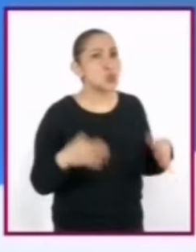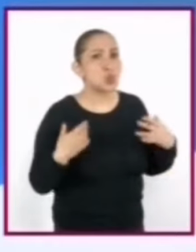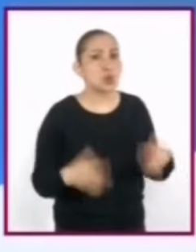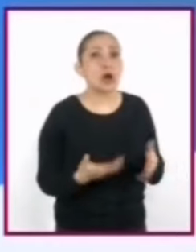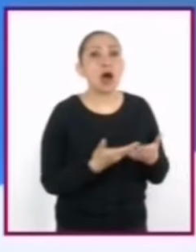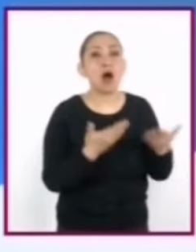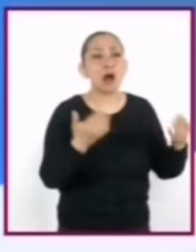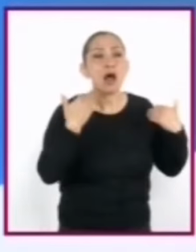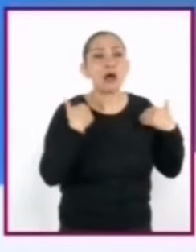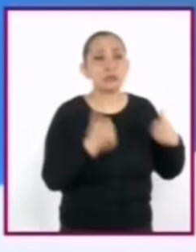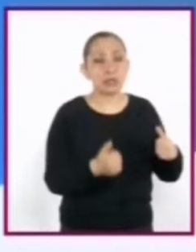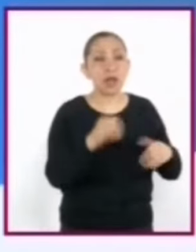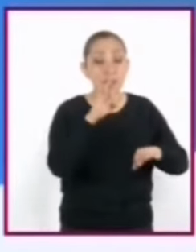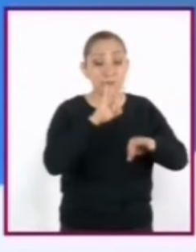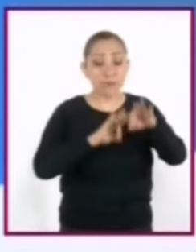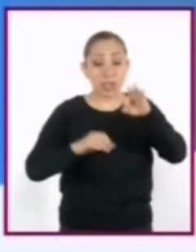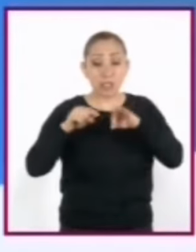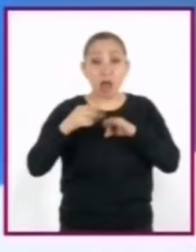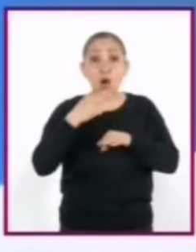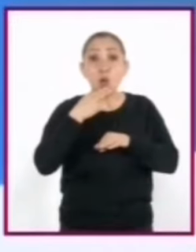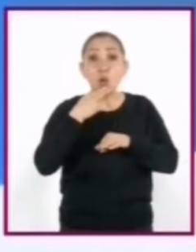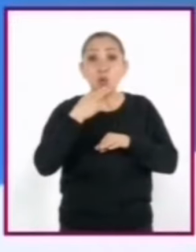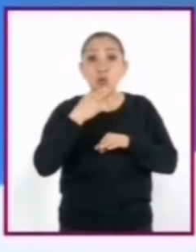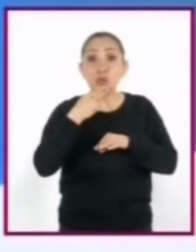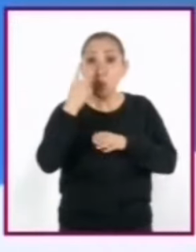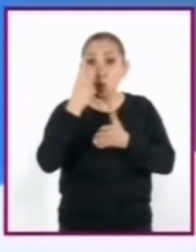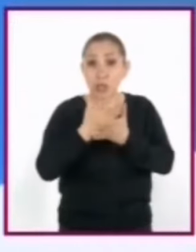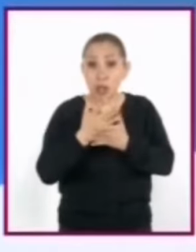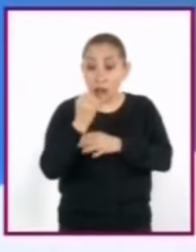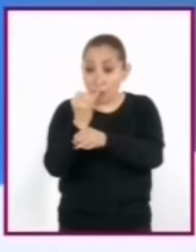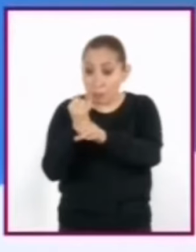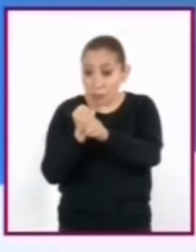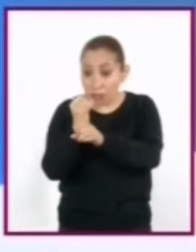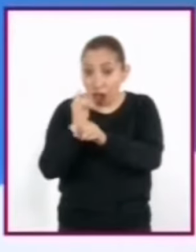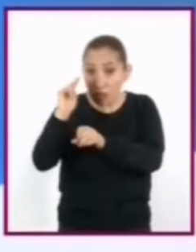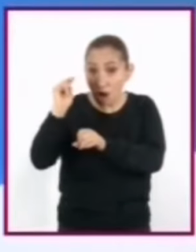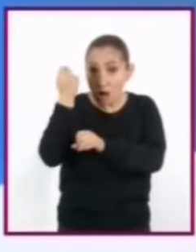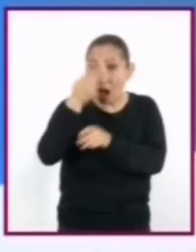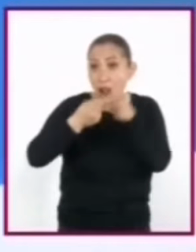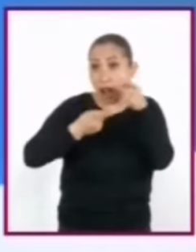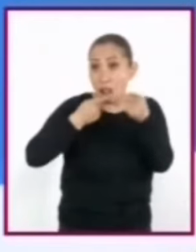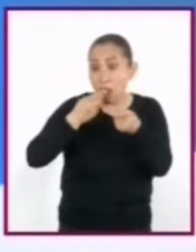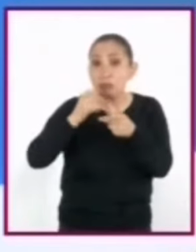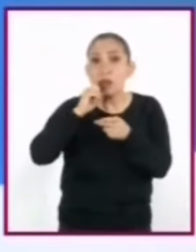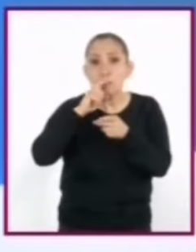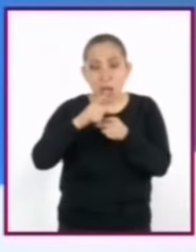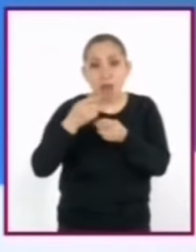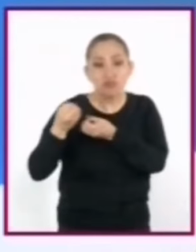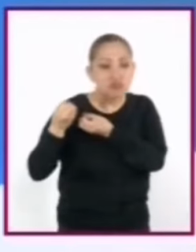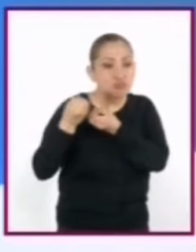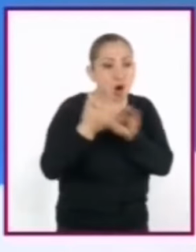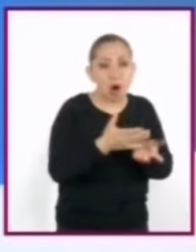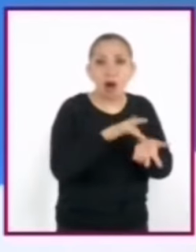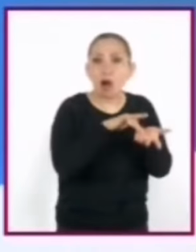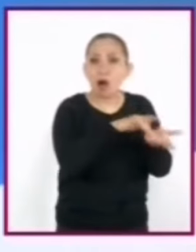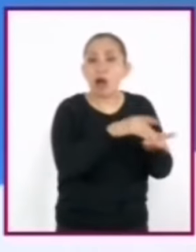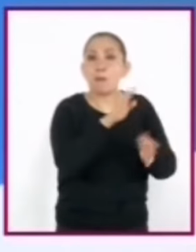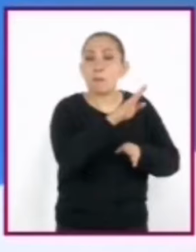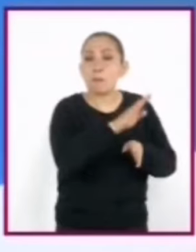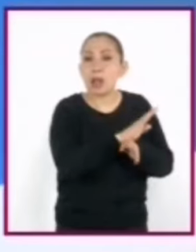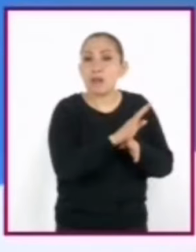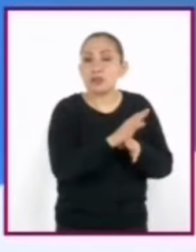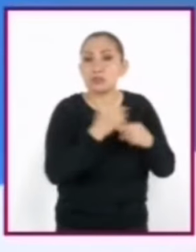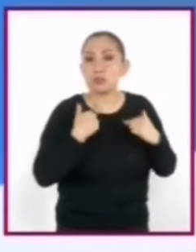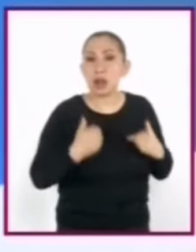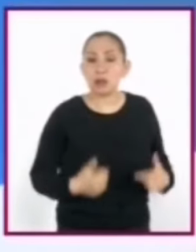¡Impresionante! Ahora comprendo que la física no solo basa sus estudios en las teorías, sino también en las aportaciones en beneficio del